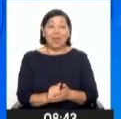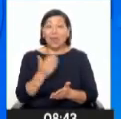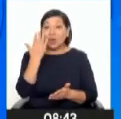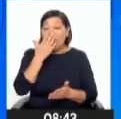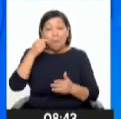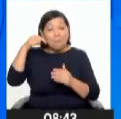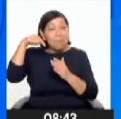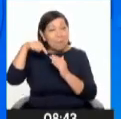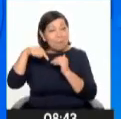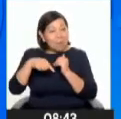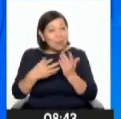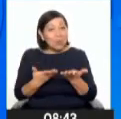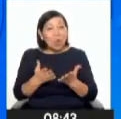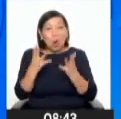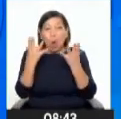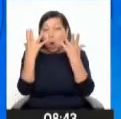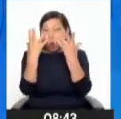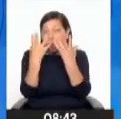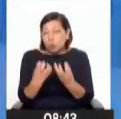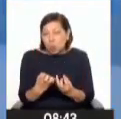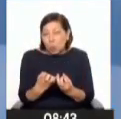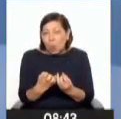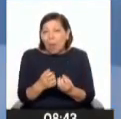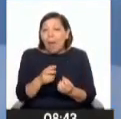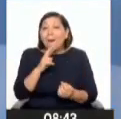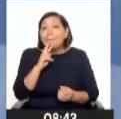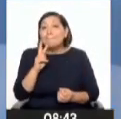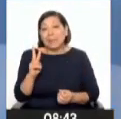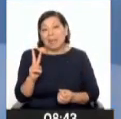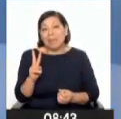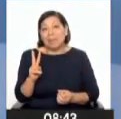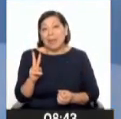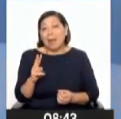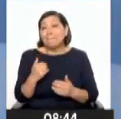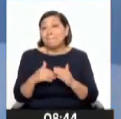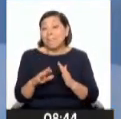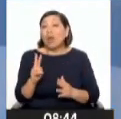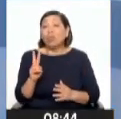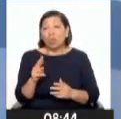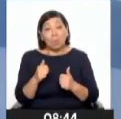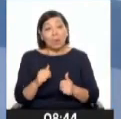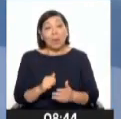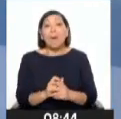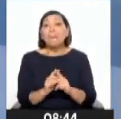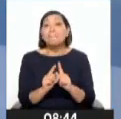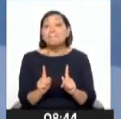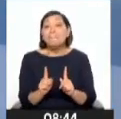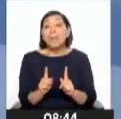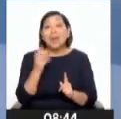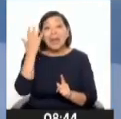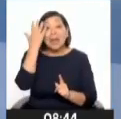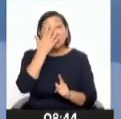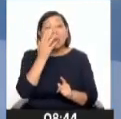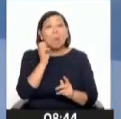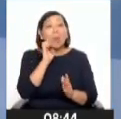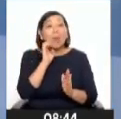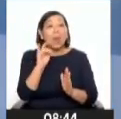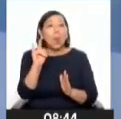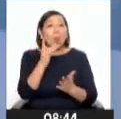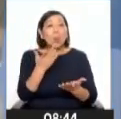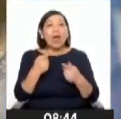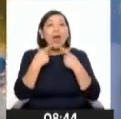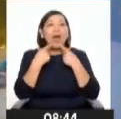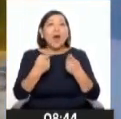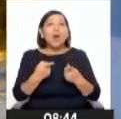es más profundo, por eso es más oscura y tiene más vitaminas y minerales. Entonces las dos son buenas, pero la cerveza negra, por eso se utilizan